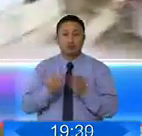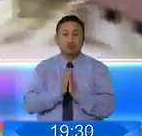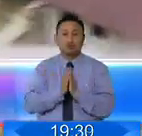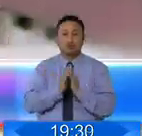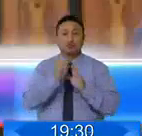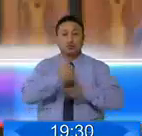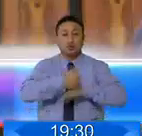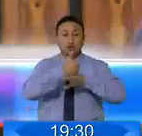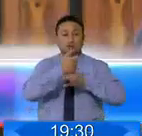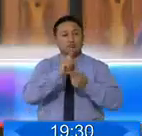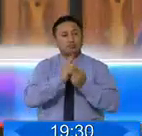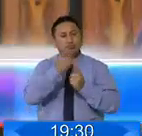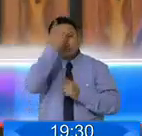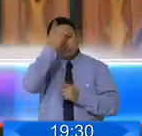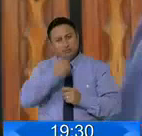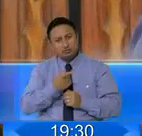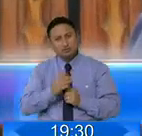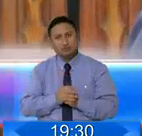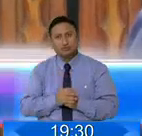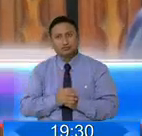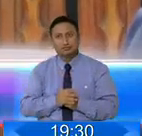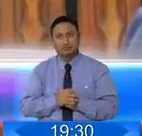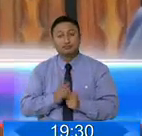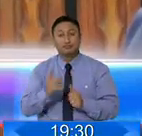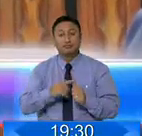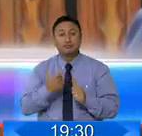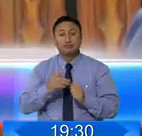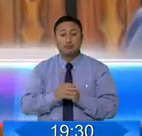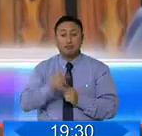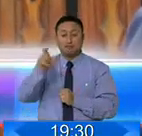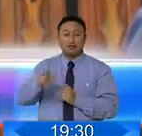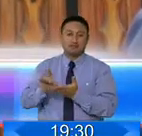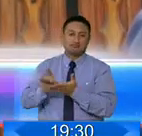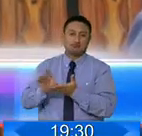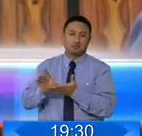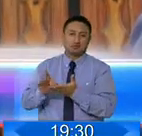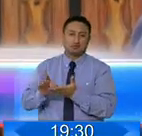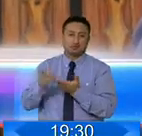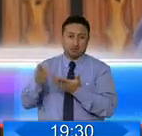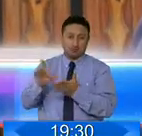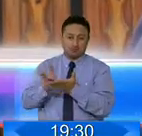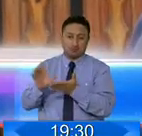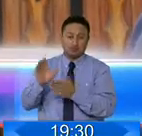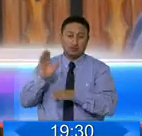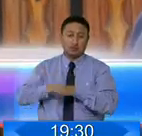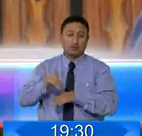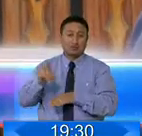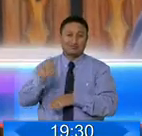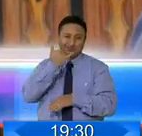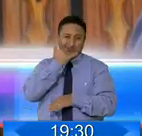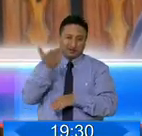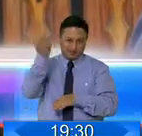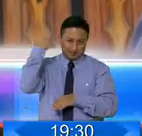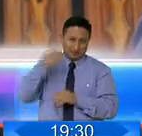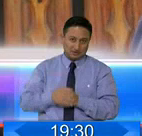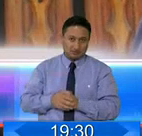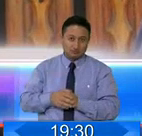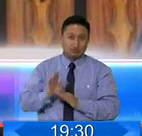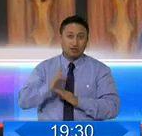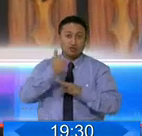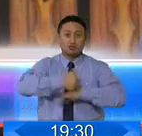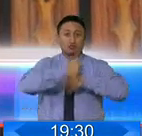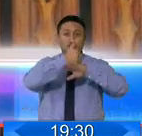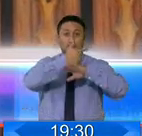sus superiores. En la primera instancia le han dado la baja ya, por lo que esa es la orden que